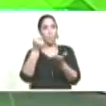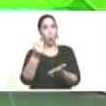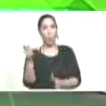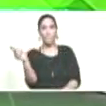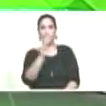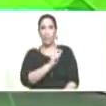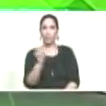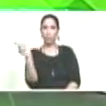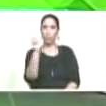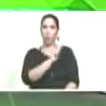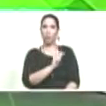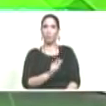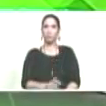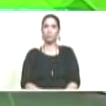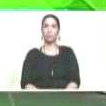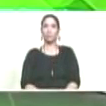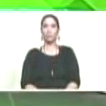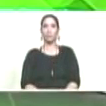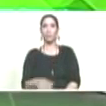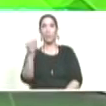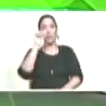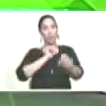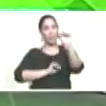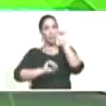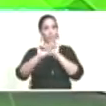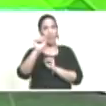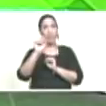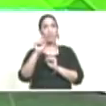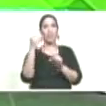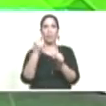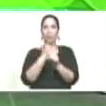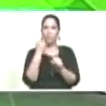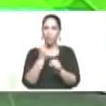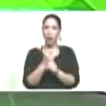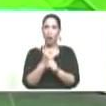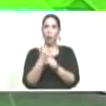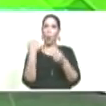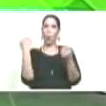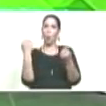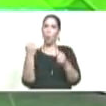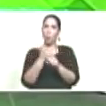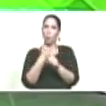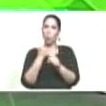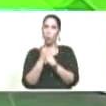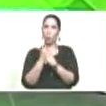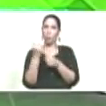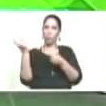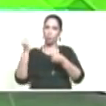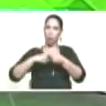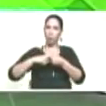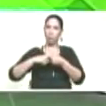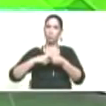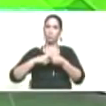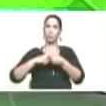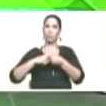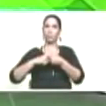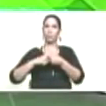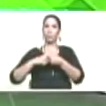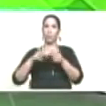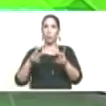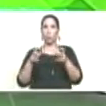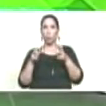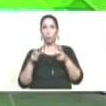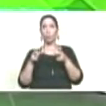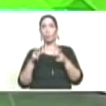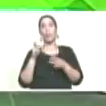con los bonos mensuales, con la defensa de la calidad del trabajo, del empleo, del ingreso. Pero sin